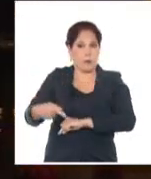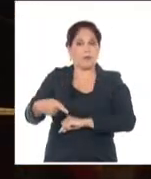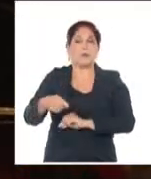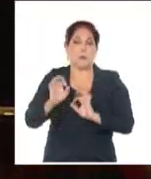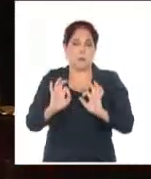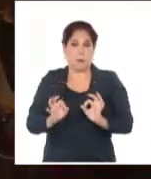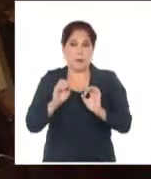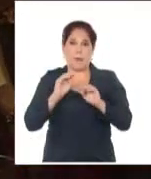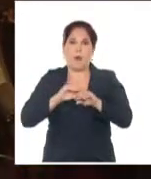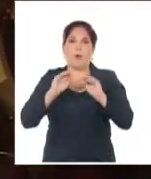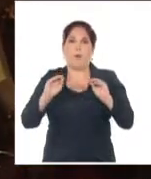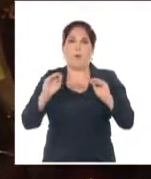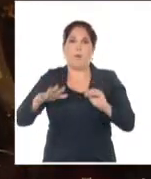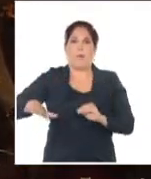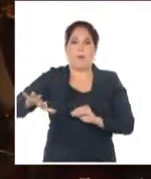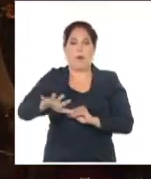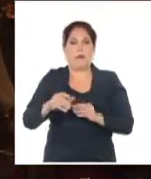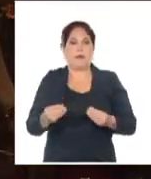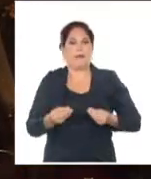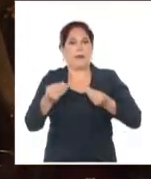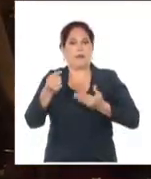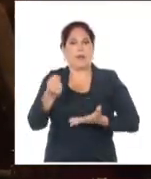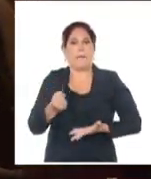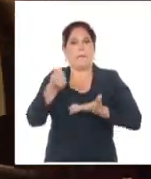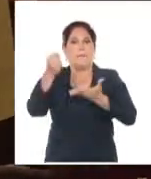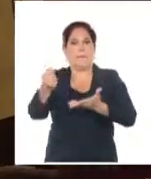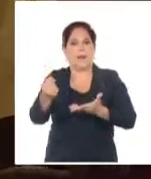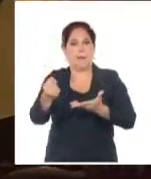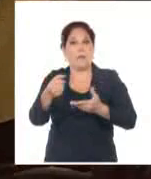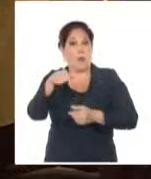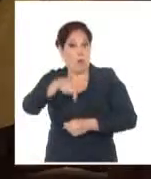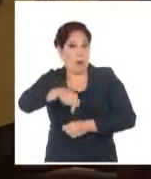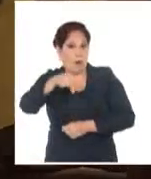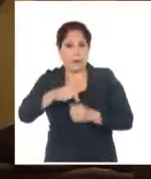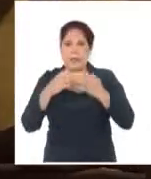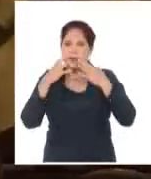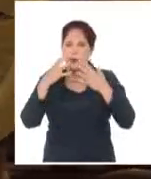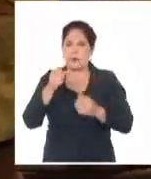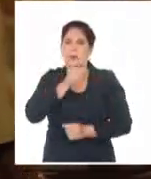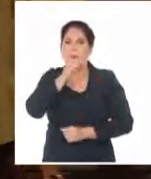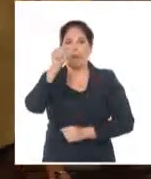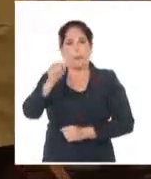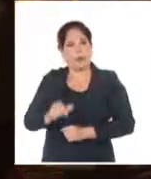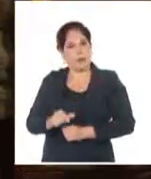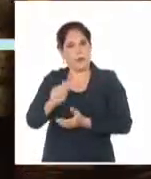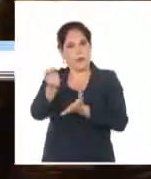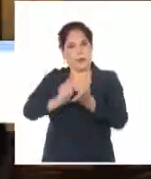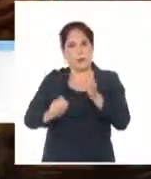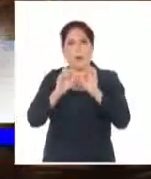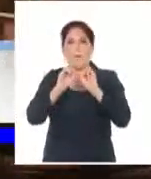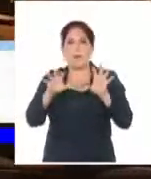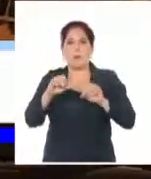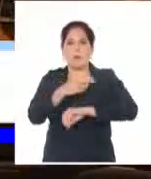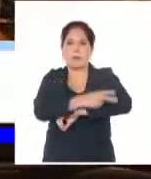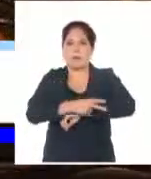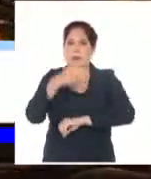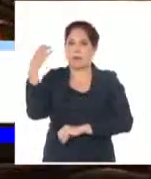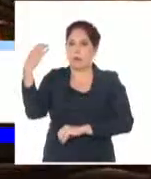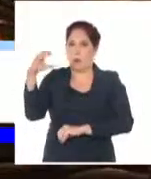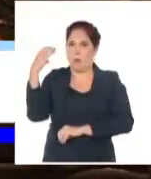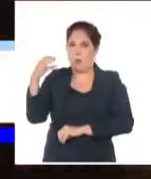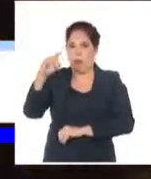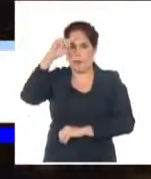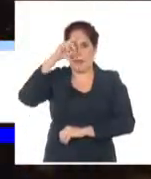Además, aprovechó el momento para entregar el último premio de honor de esta edición del evento al periodista, escritor y promotor colombiano César Pagano